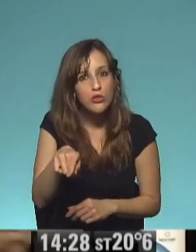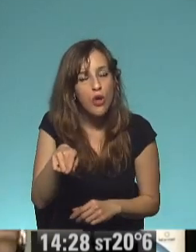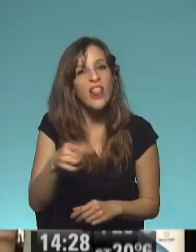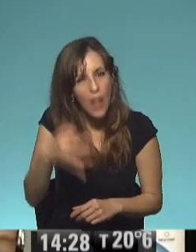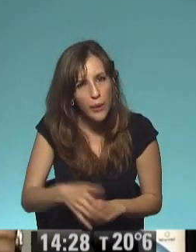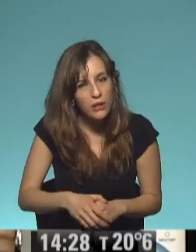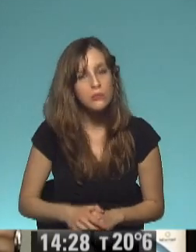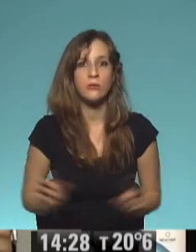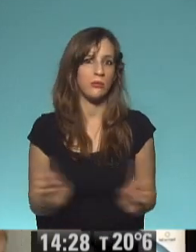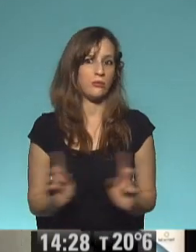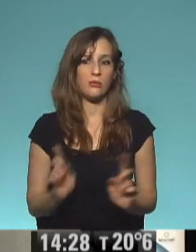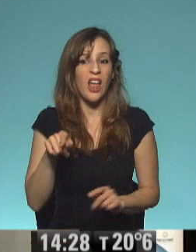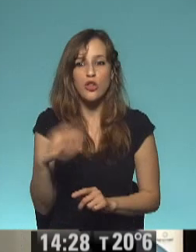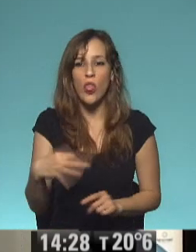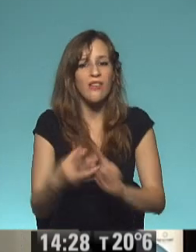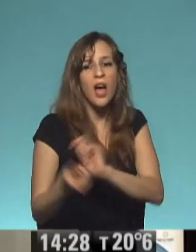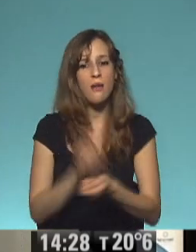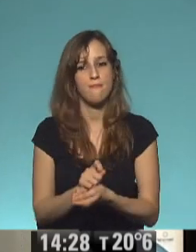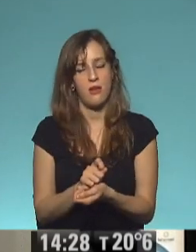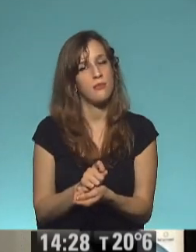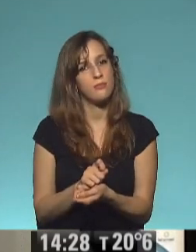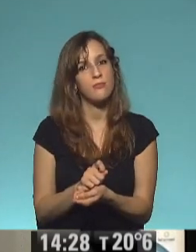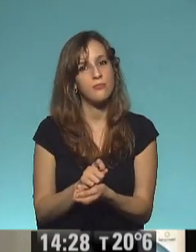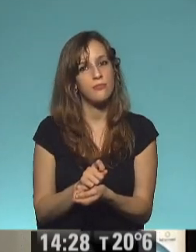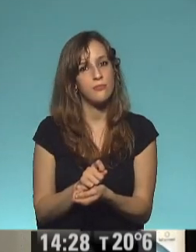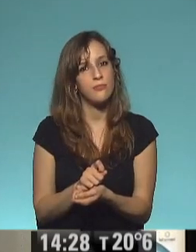algo que hay que cambiar. Y también hay que revisar el sistema de